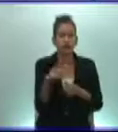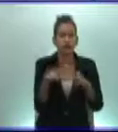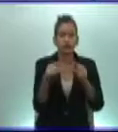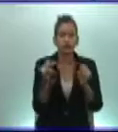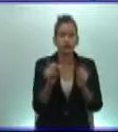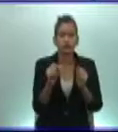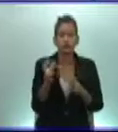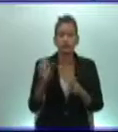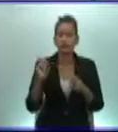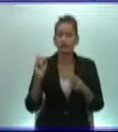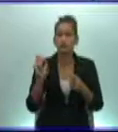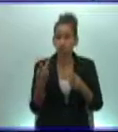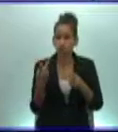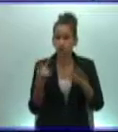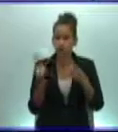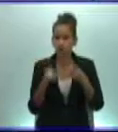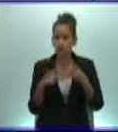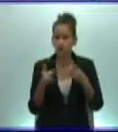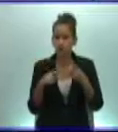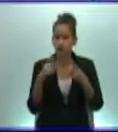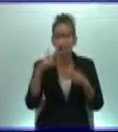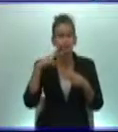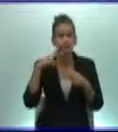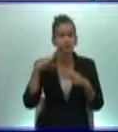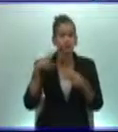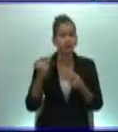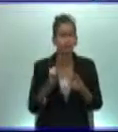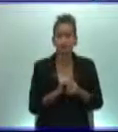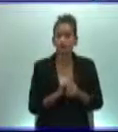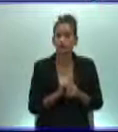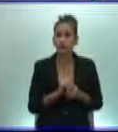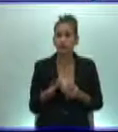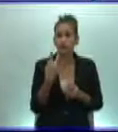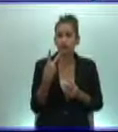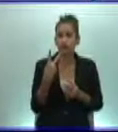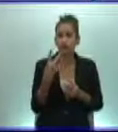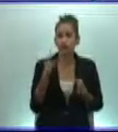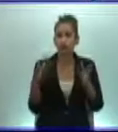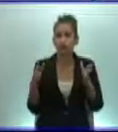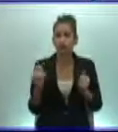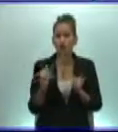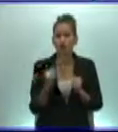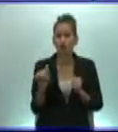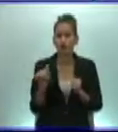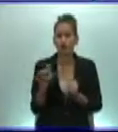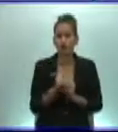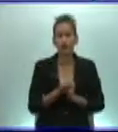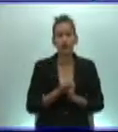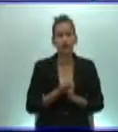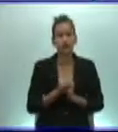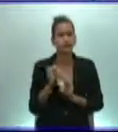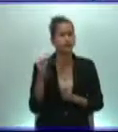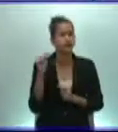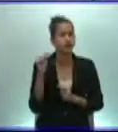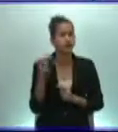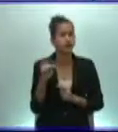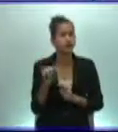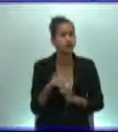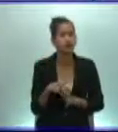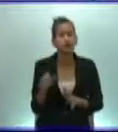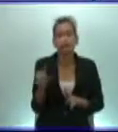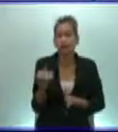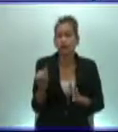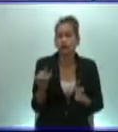el segundo van a estar buscando dos lados que sean iguales. Van a estar trabajando también